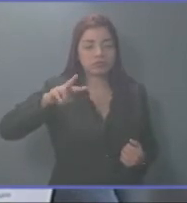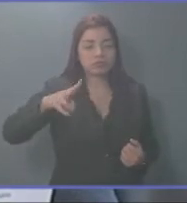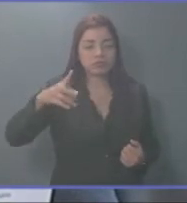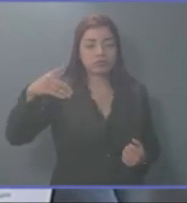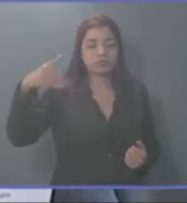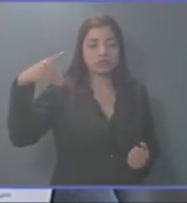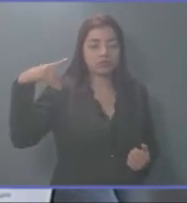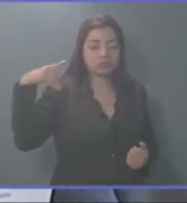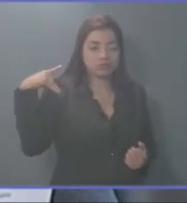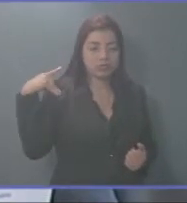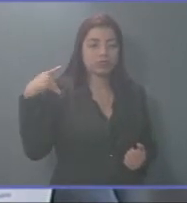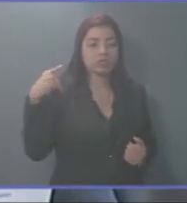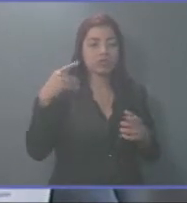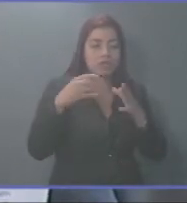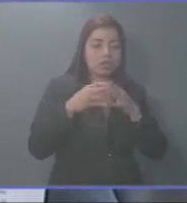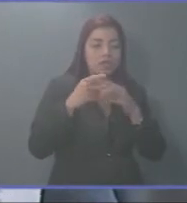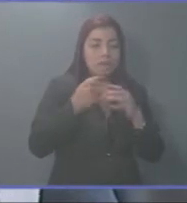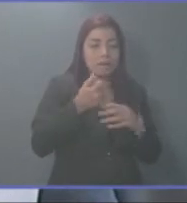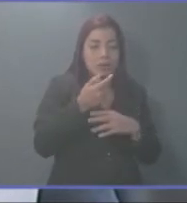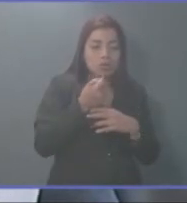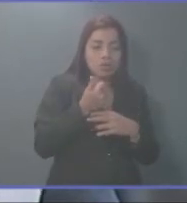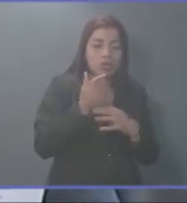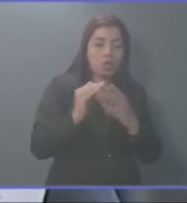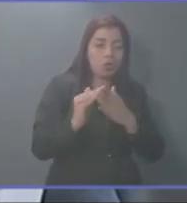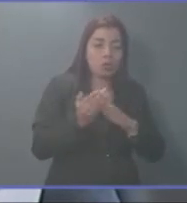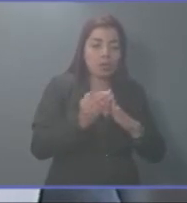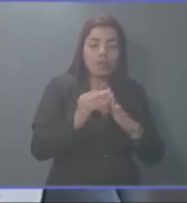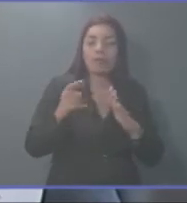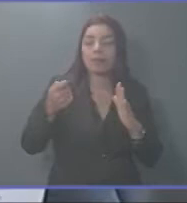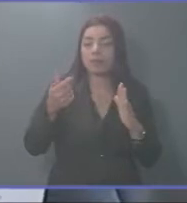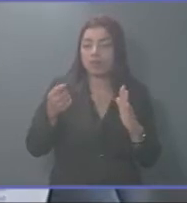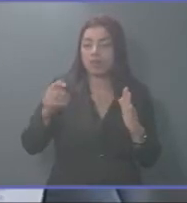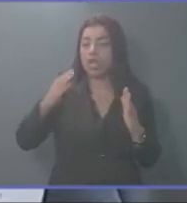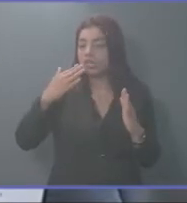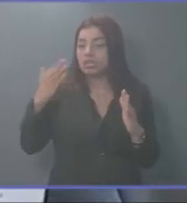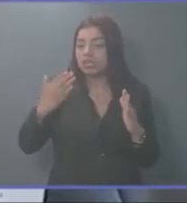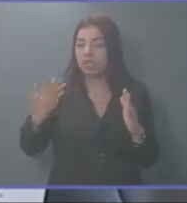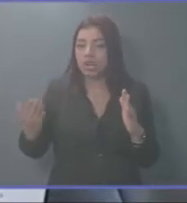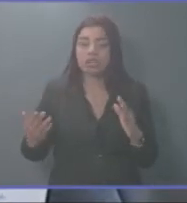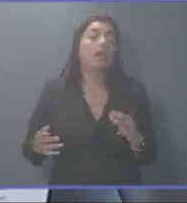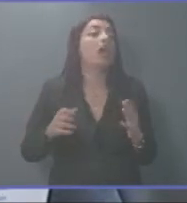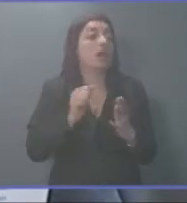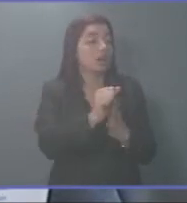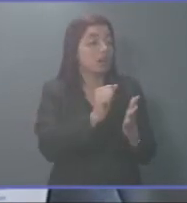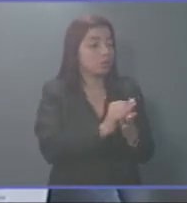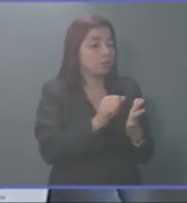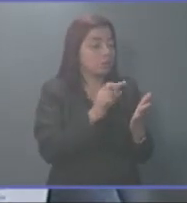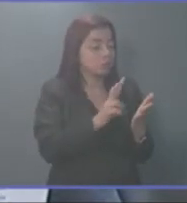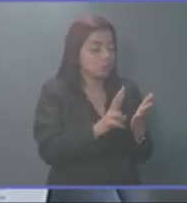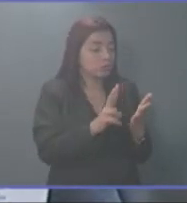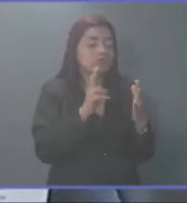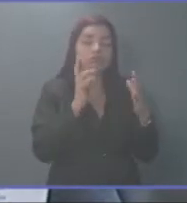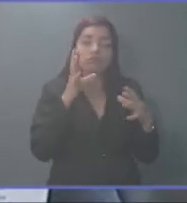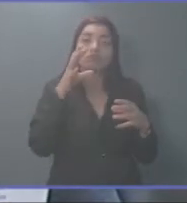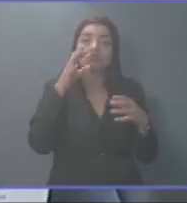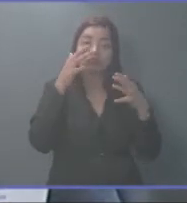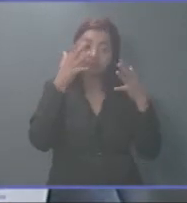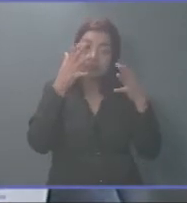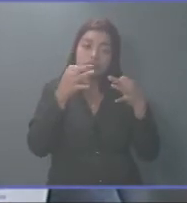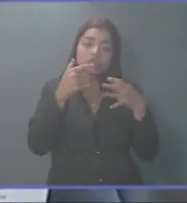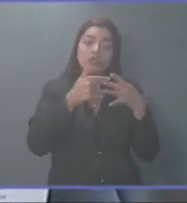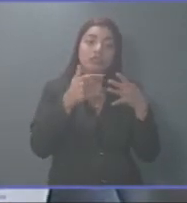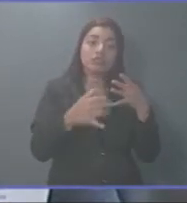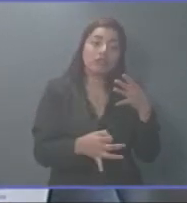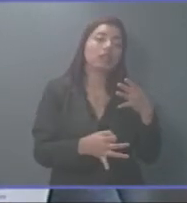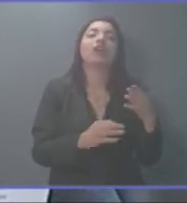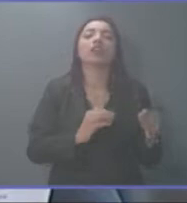policía urbana y policía rural. Artículo 2. El presente decreto entrará en vigencia